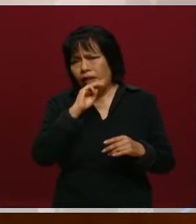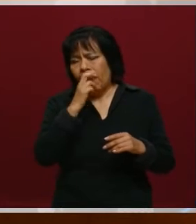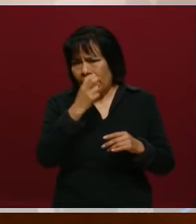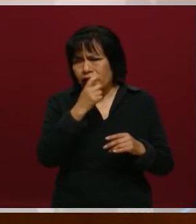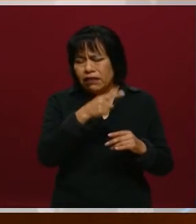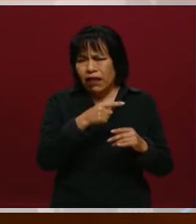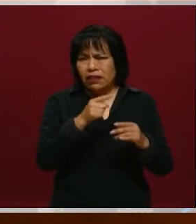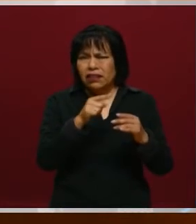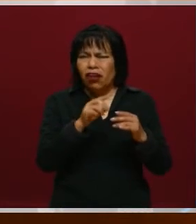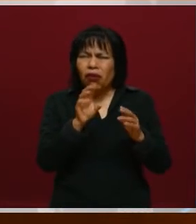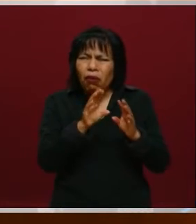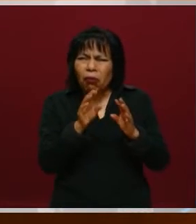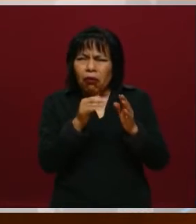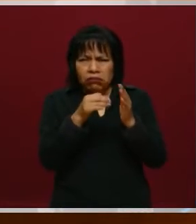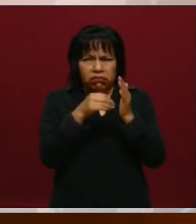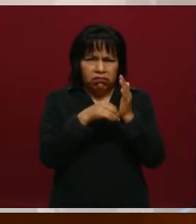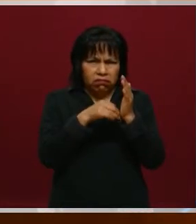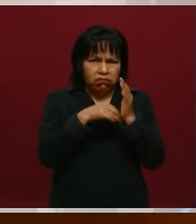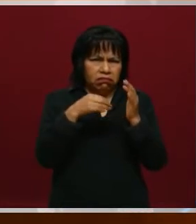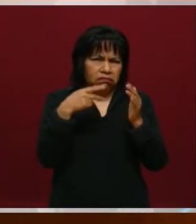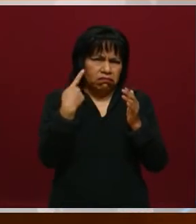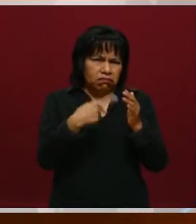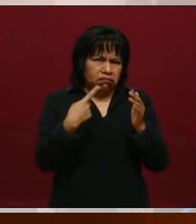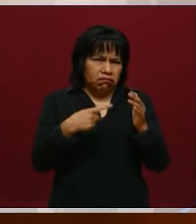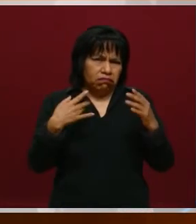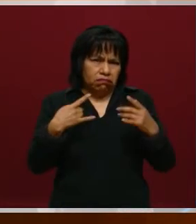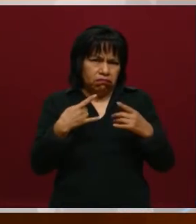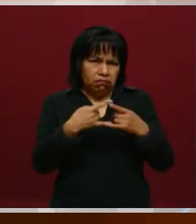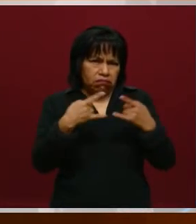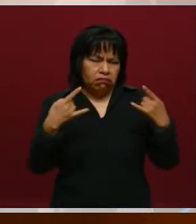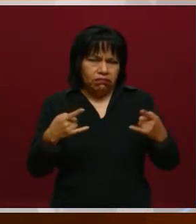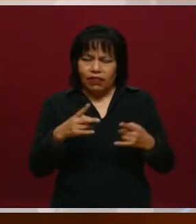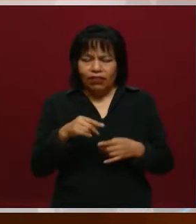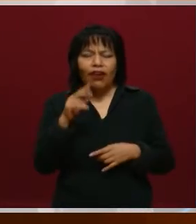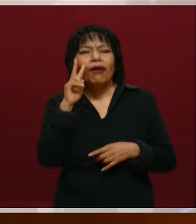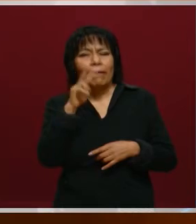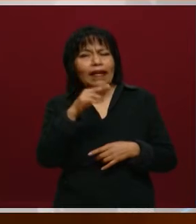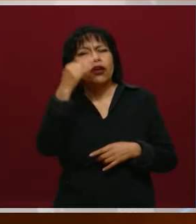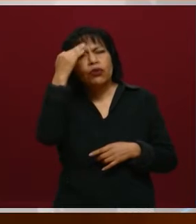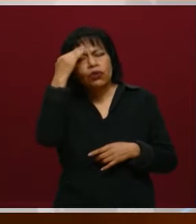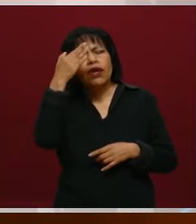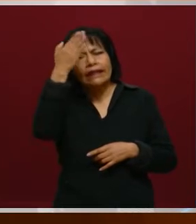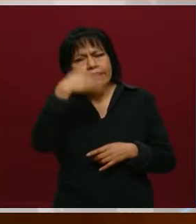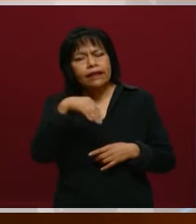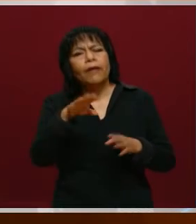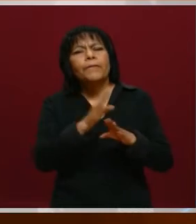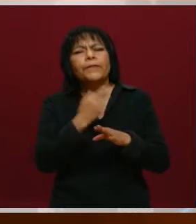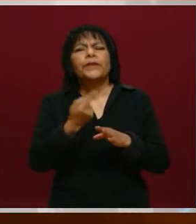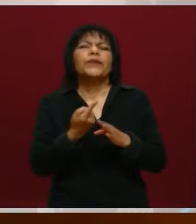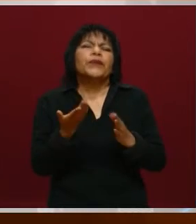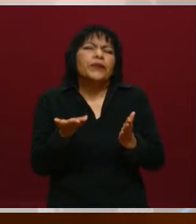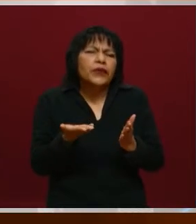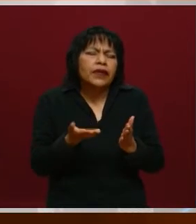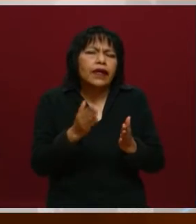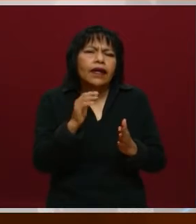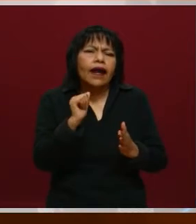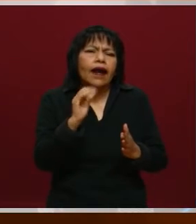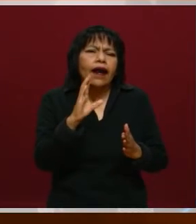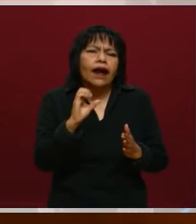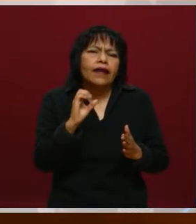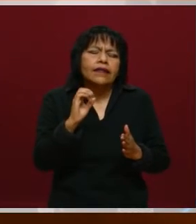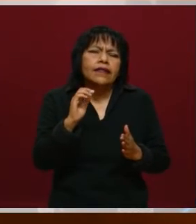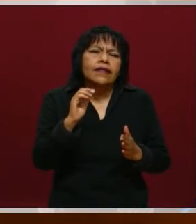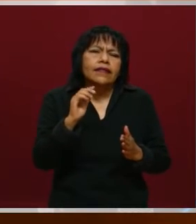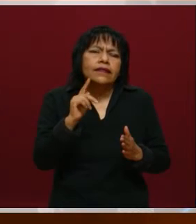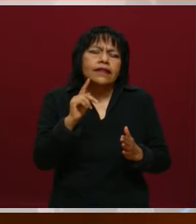como escondida en su historia que las veamos de carne y hueso porque aceptables bueno pues porque en